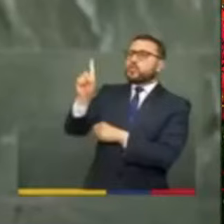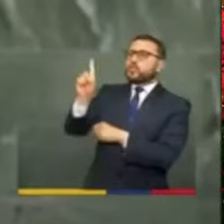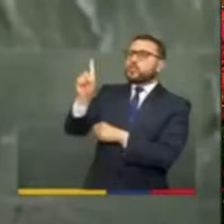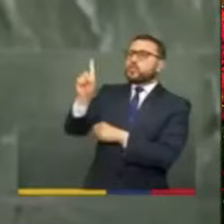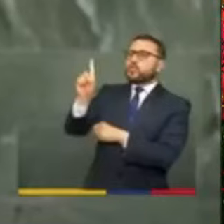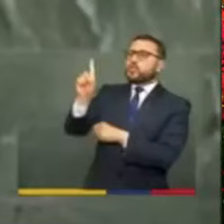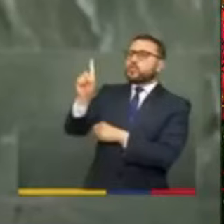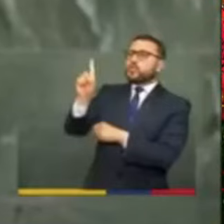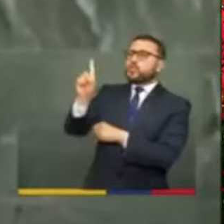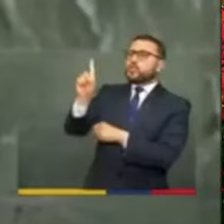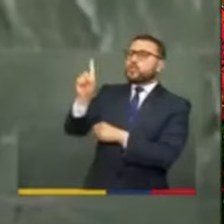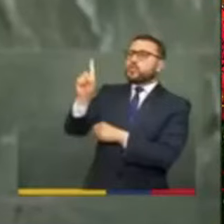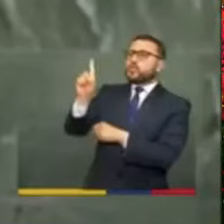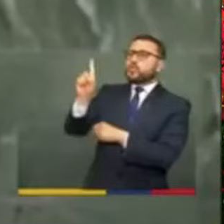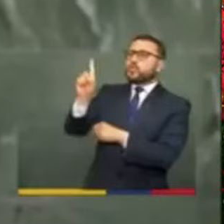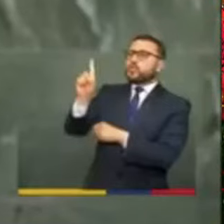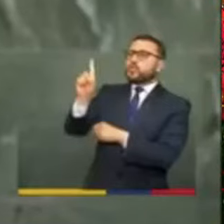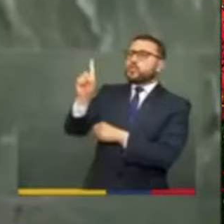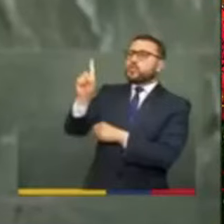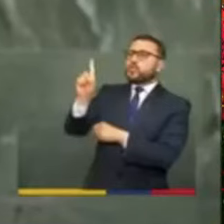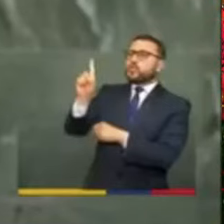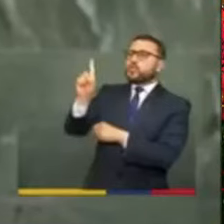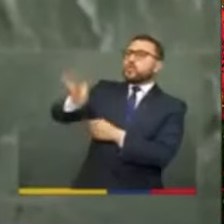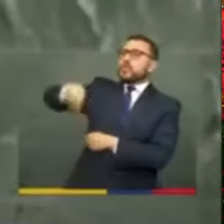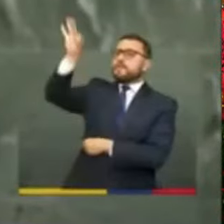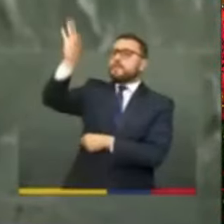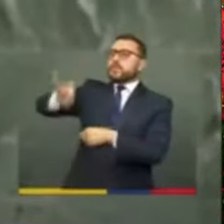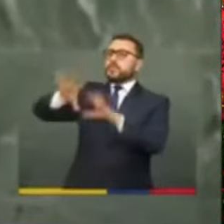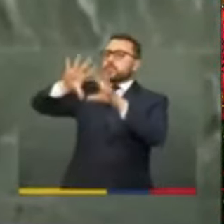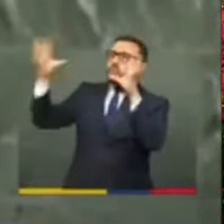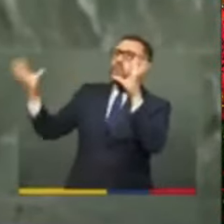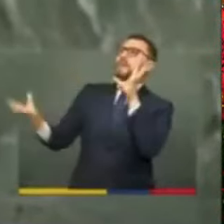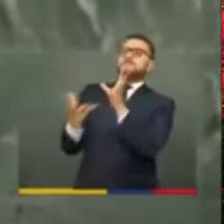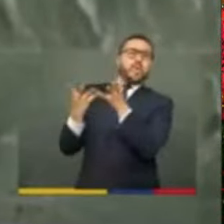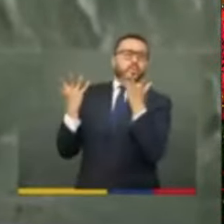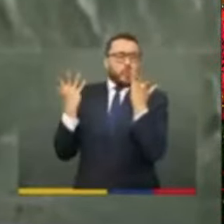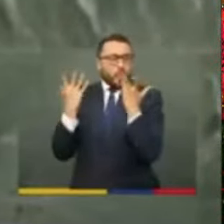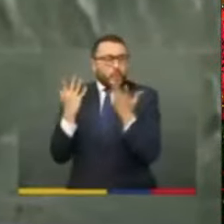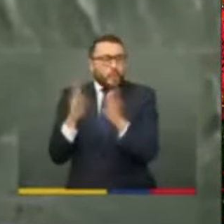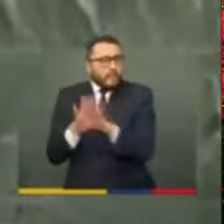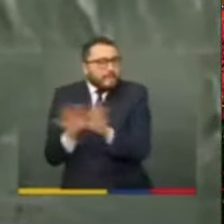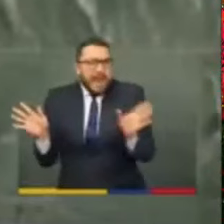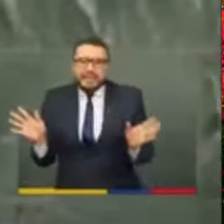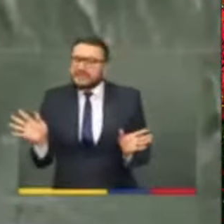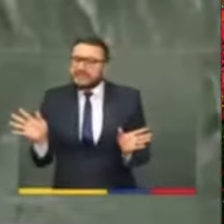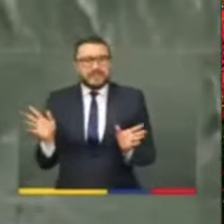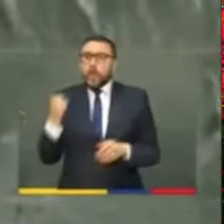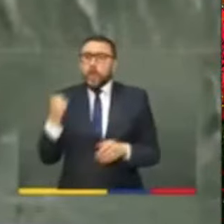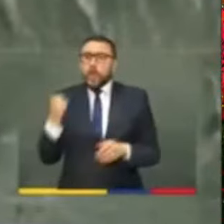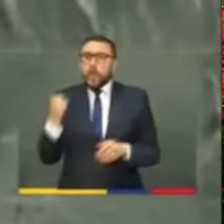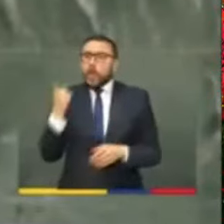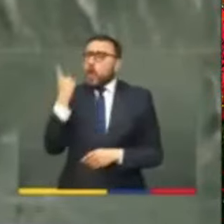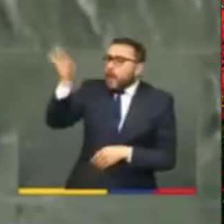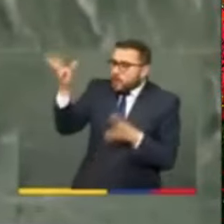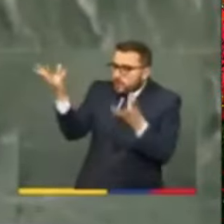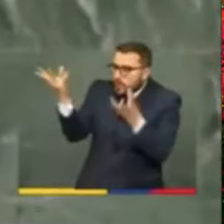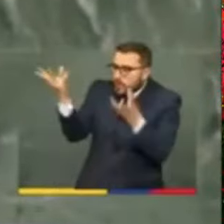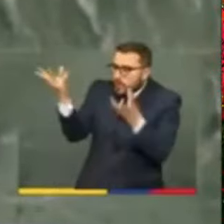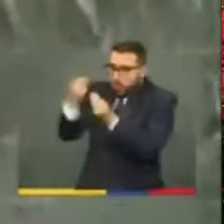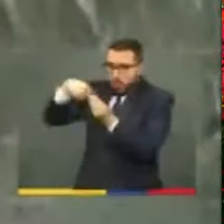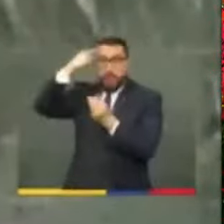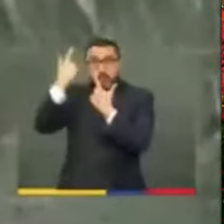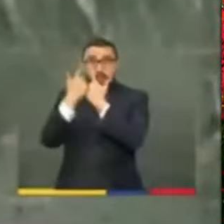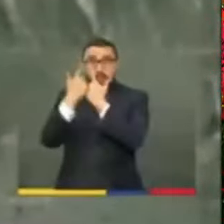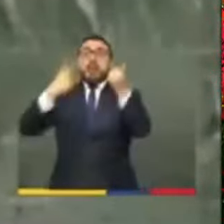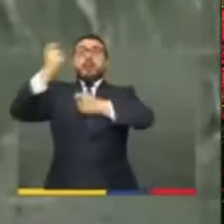Venezuela y a la crisis política de Venezuela. Que en su sentir mercantil y libre nos